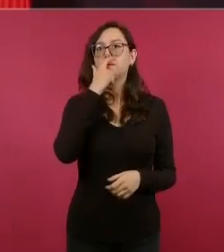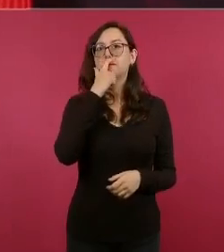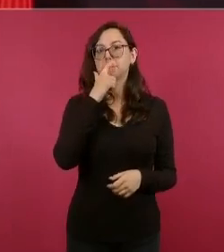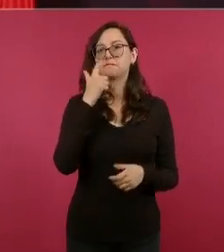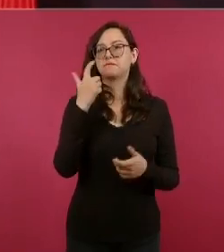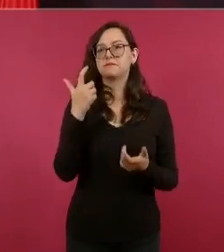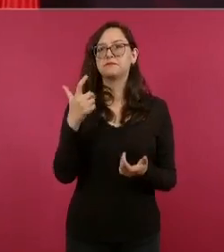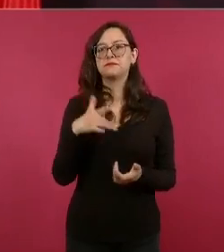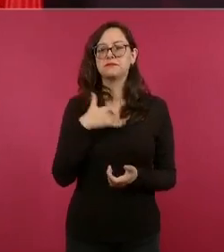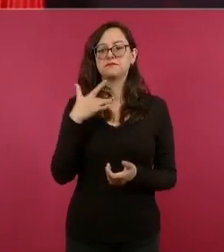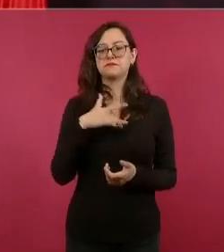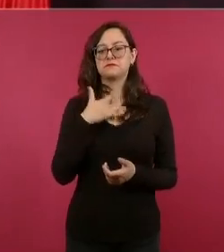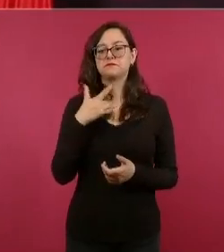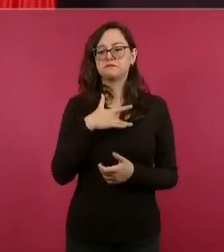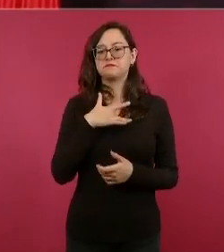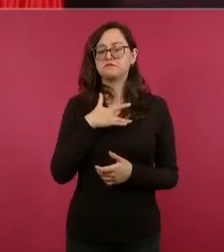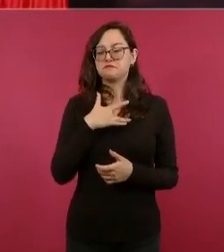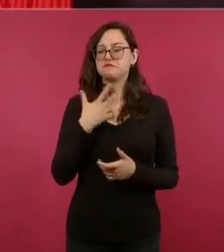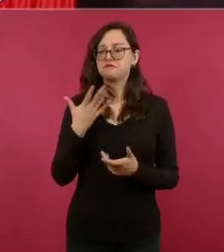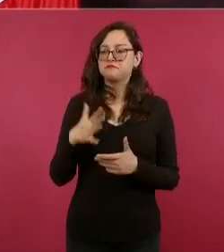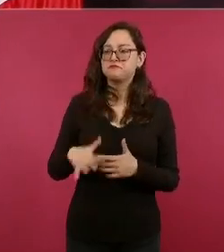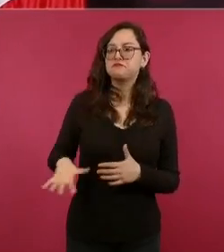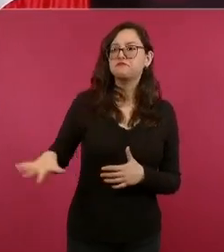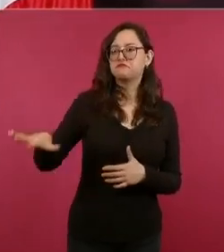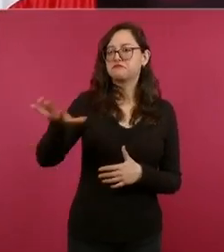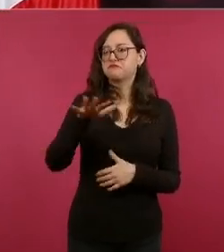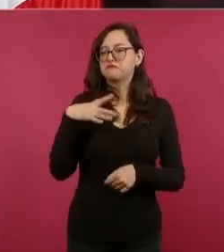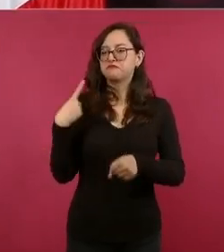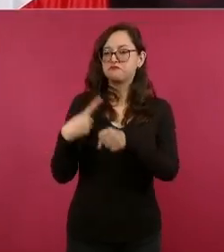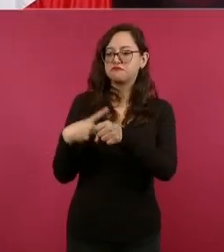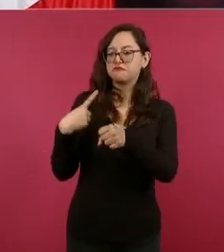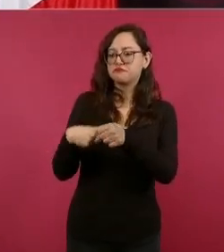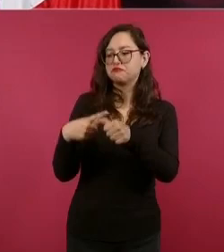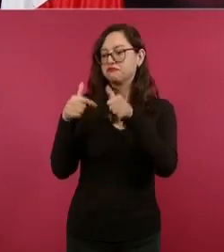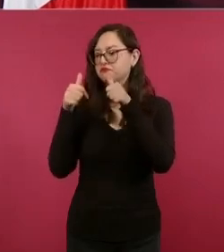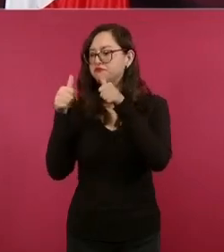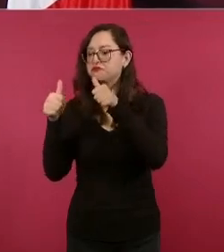se atiendan las enfermedades, porque también